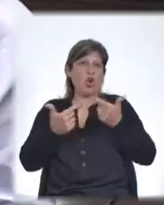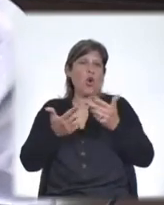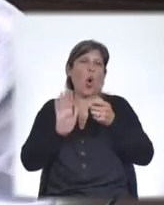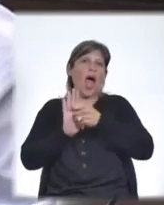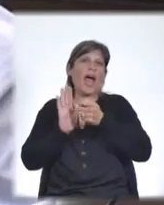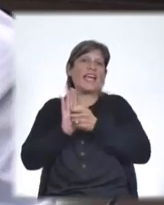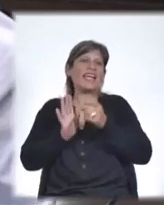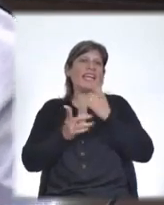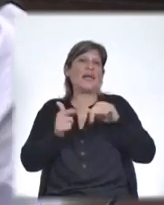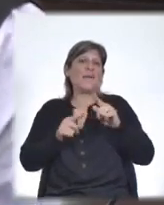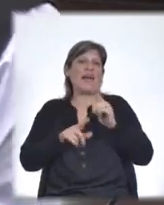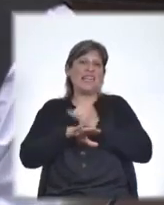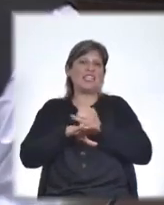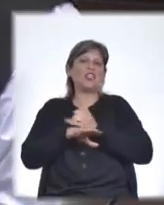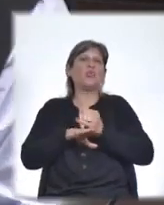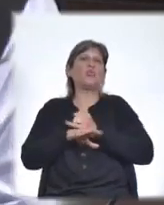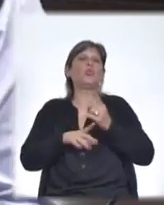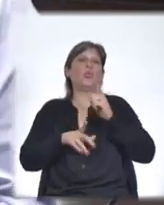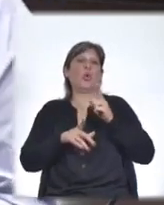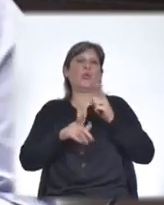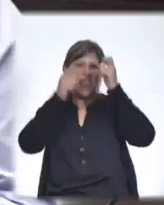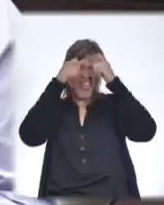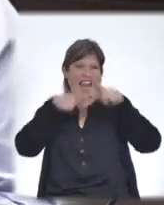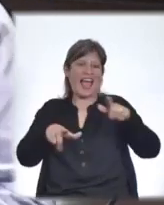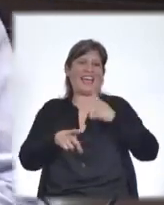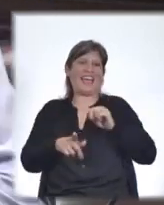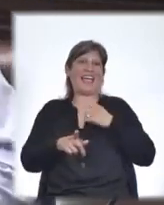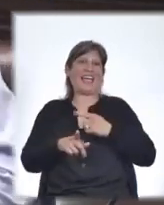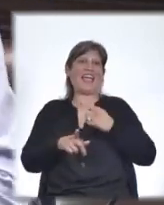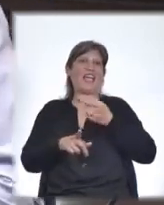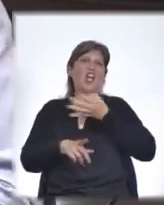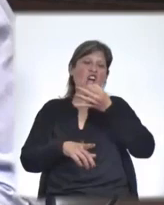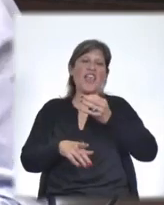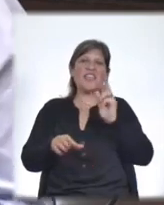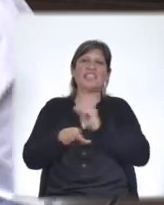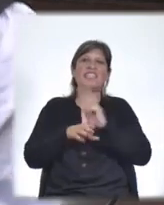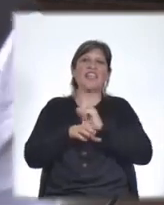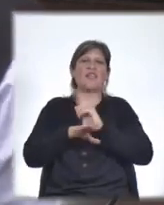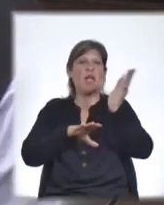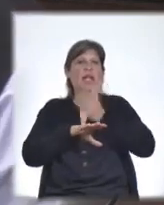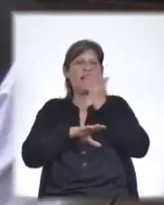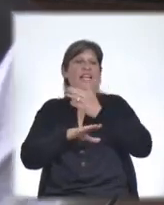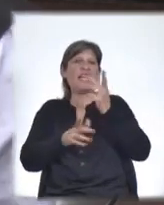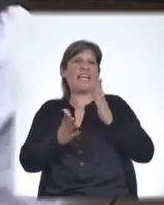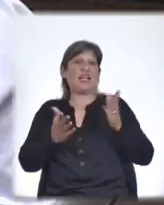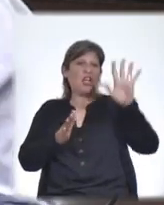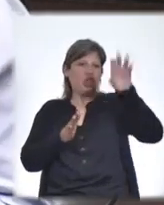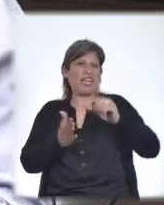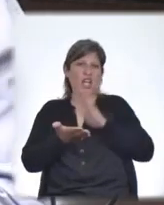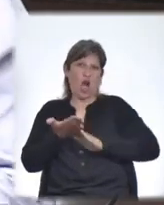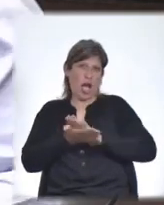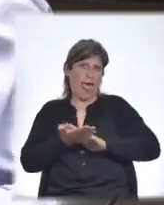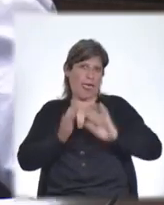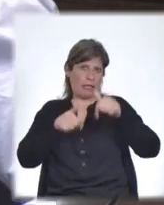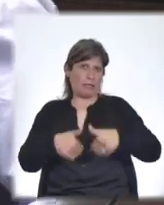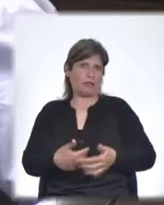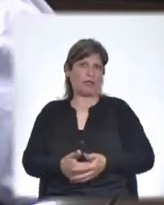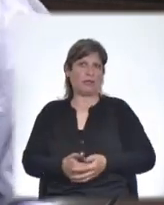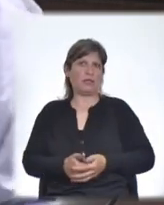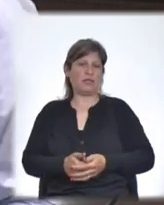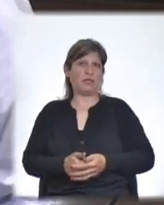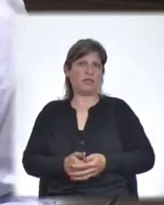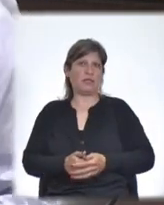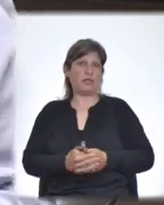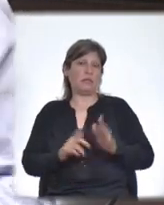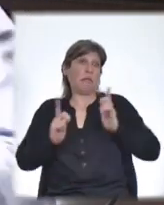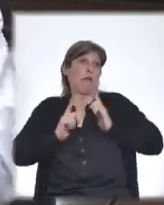artículo para el Instituto de la Granja. Los que dicen defender a los productores y a los granjeros no trajeron nada acá. se